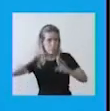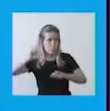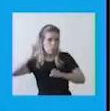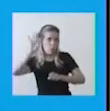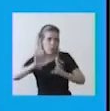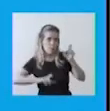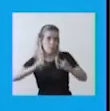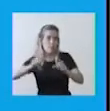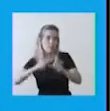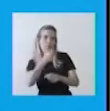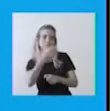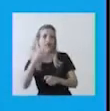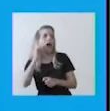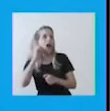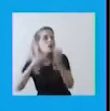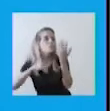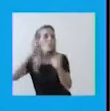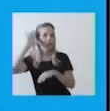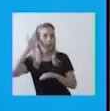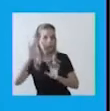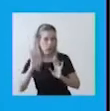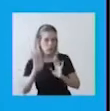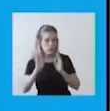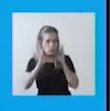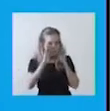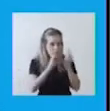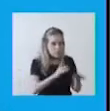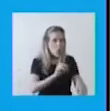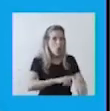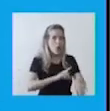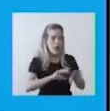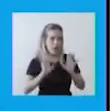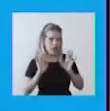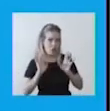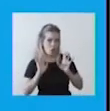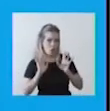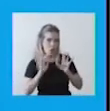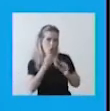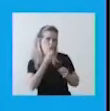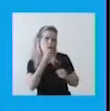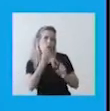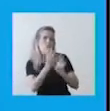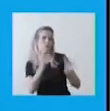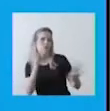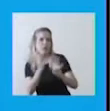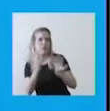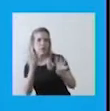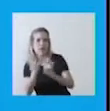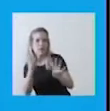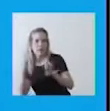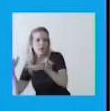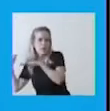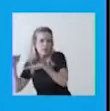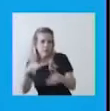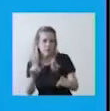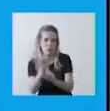hacen urgencias exclusivamente por parte de los odontólogos. Bueno, para la gente que está del otro lado y que lo entiende mejor, si alguien quería realizar alguna consulta o algo,